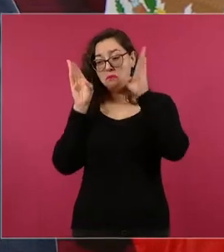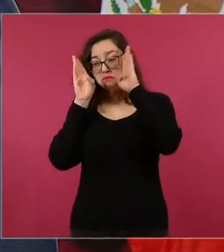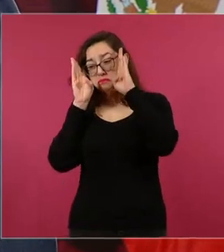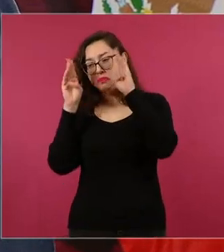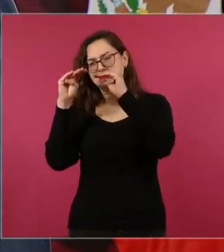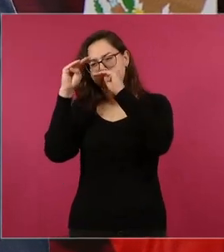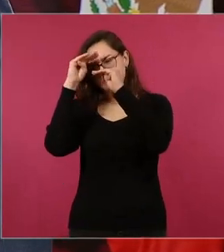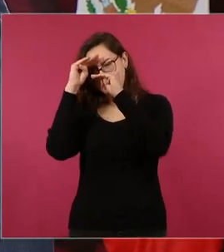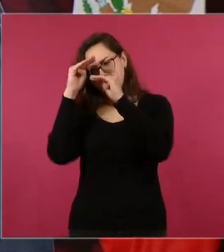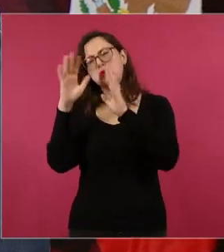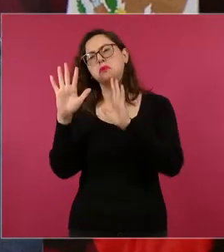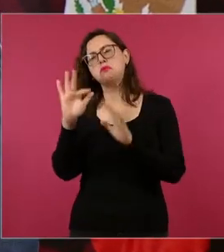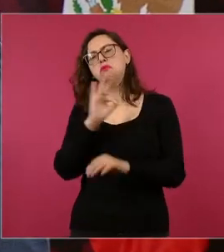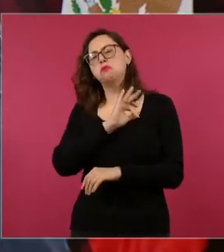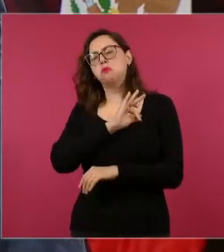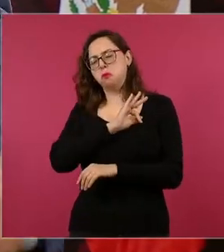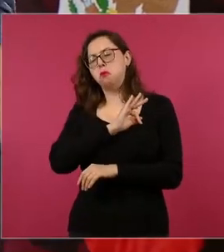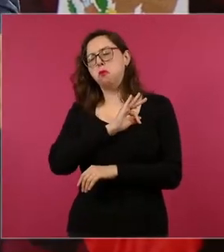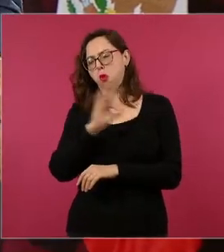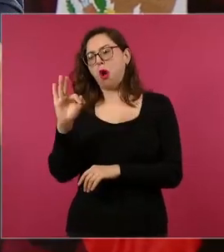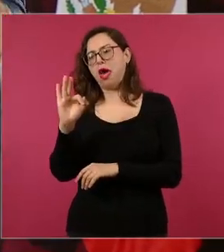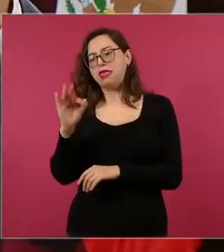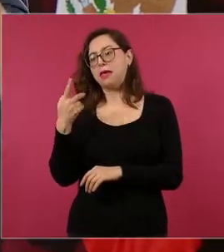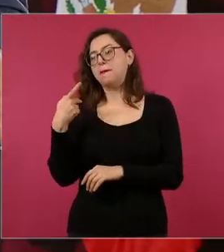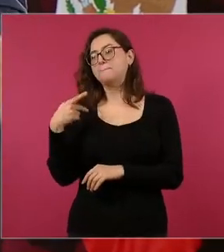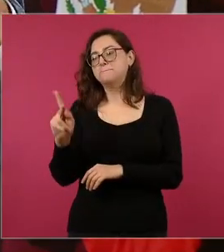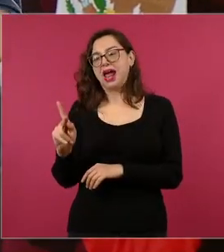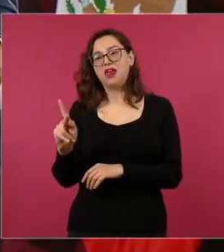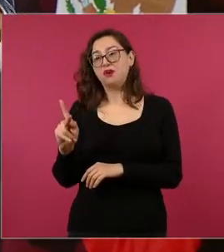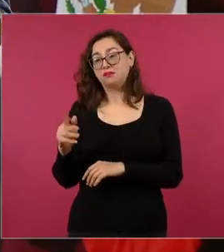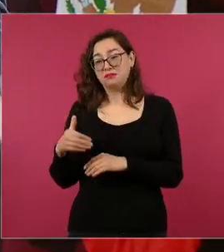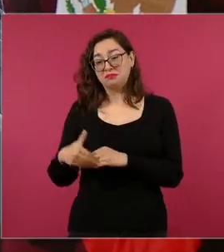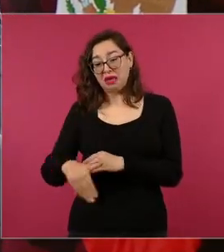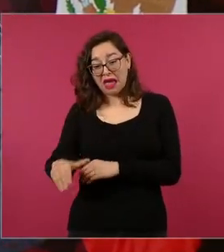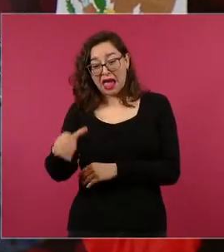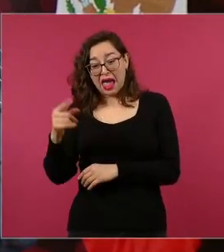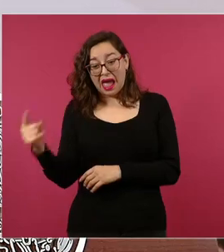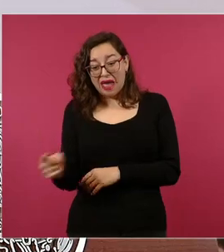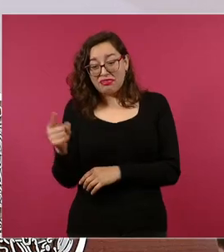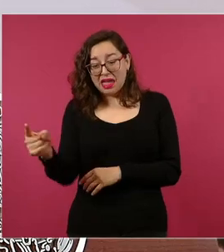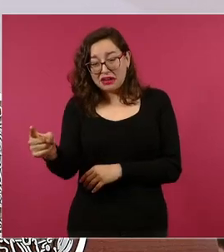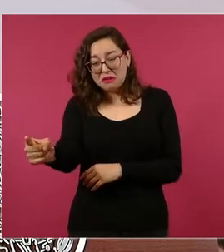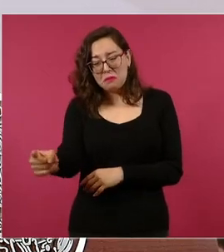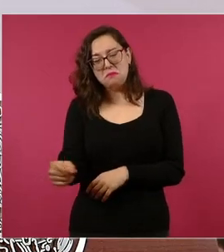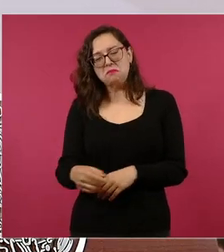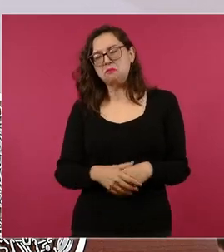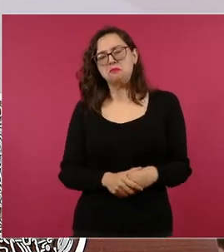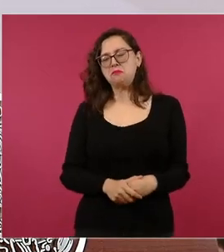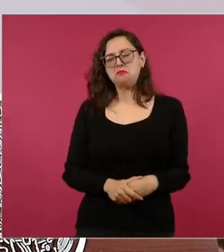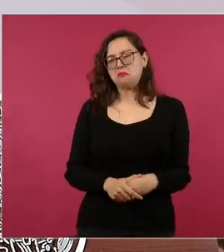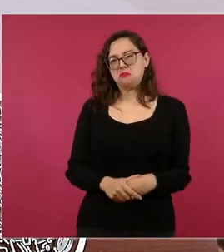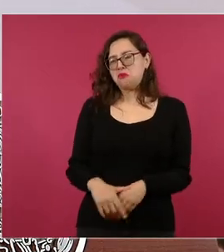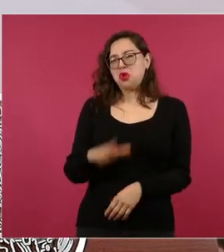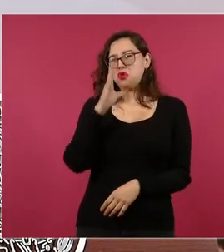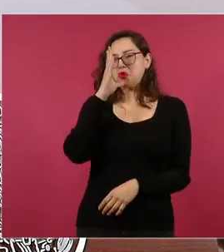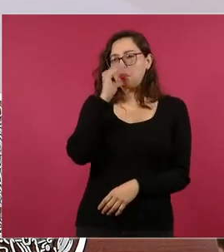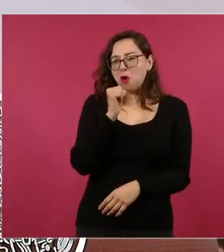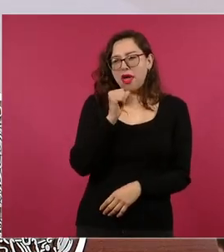futuro. Que cuando crece la derecha es porque la izquierda